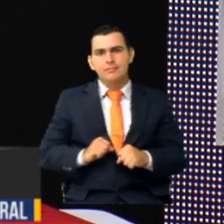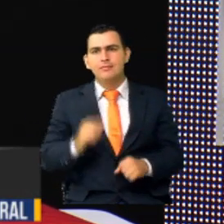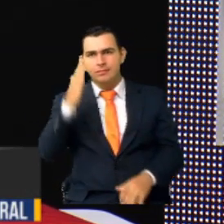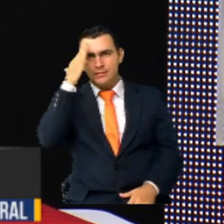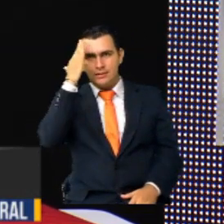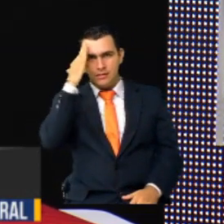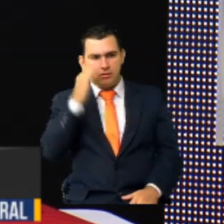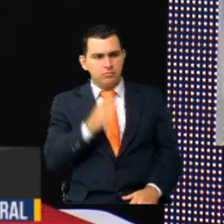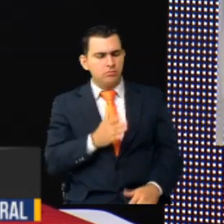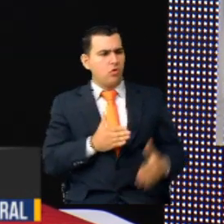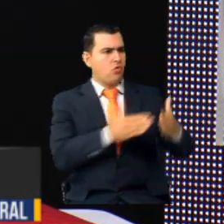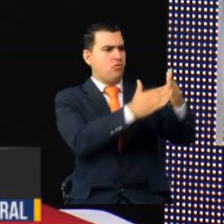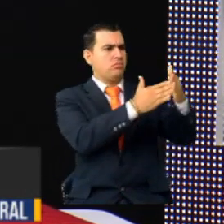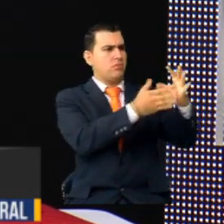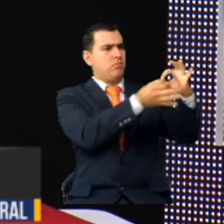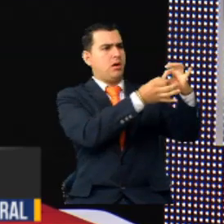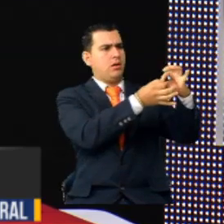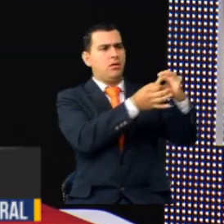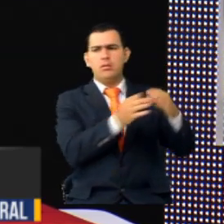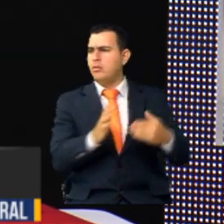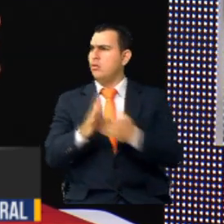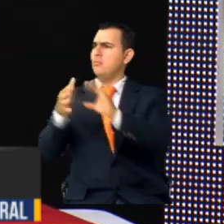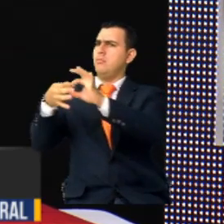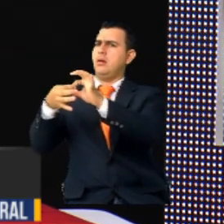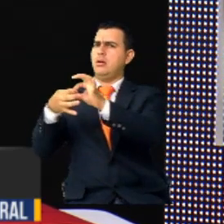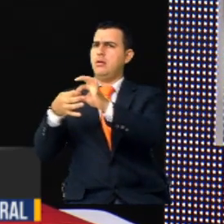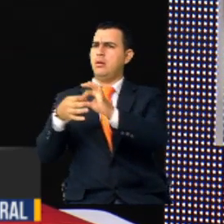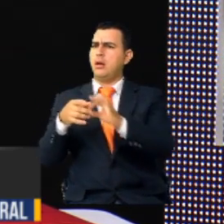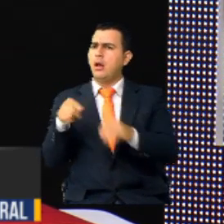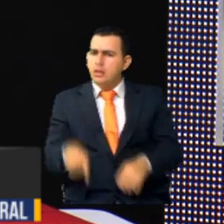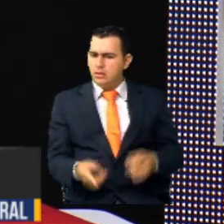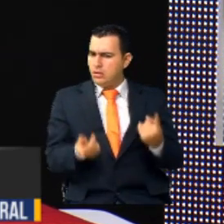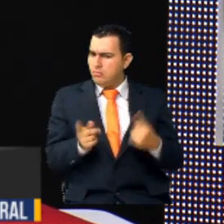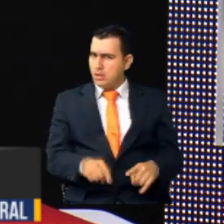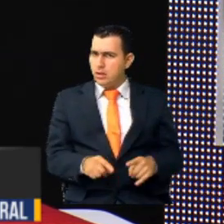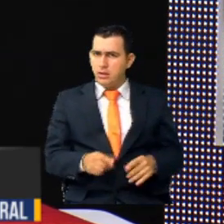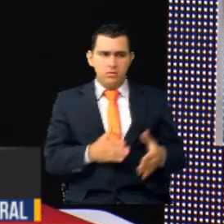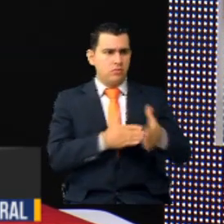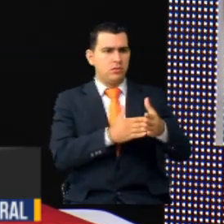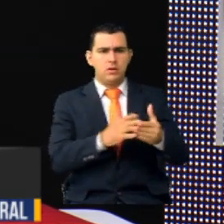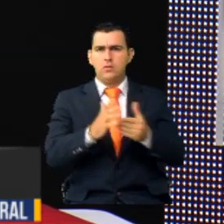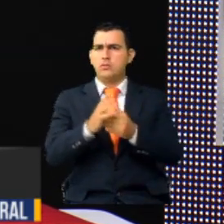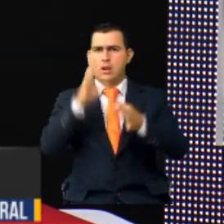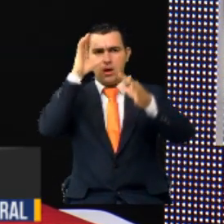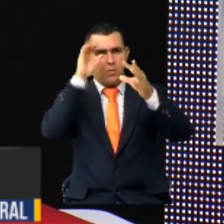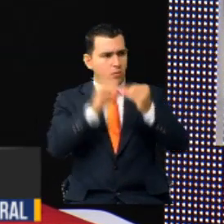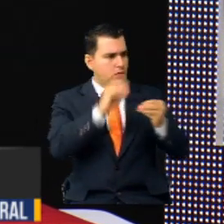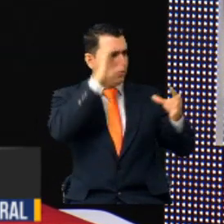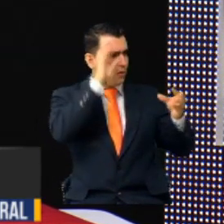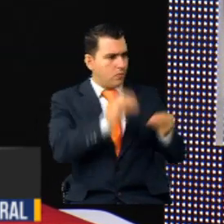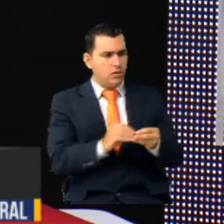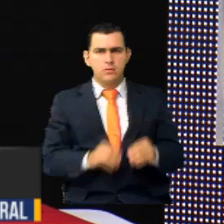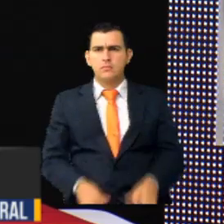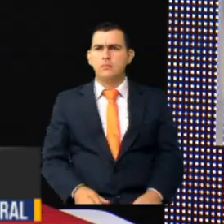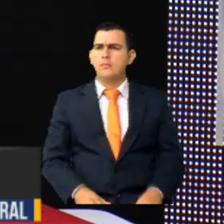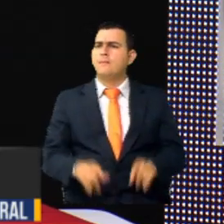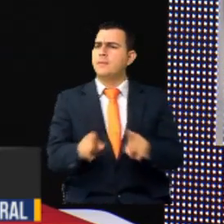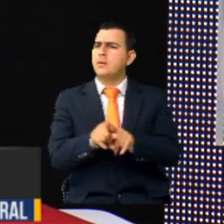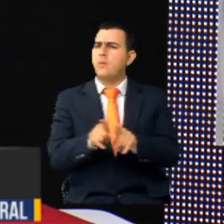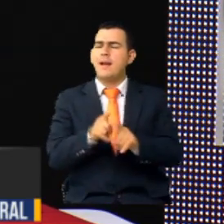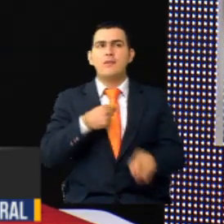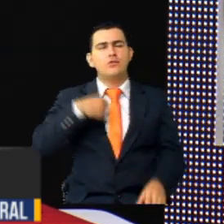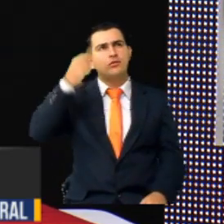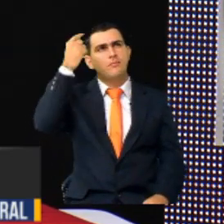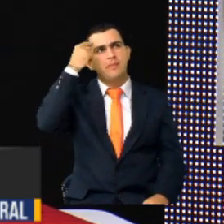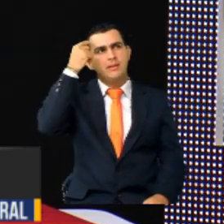los contradictores con una facilidad muy grande. Y aquí se habla también siempre de acuerdos. Y estamos pensando,